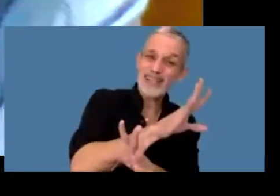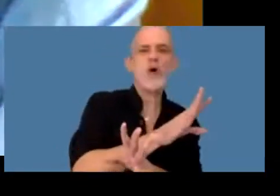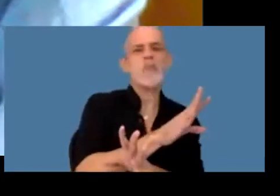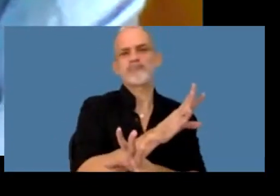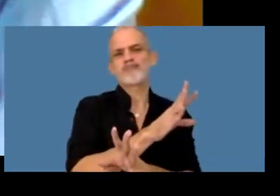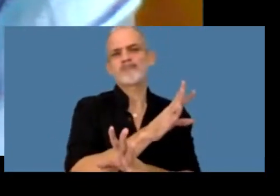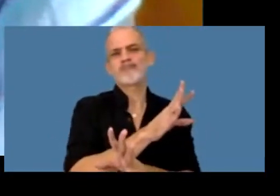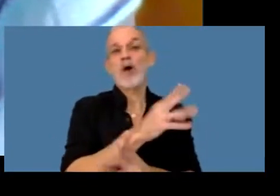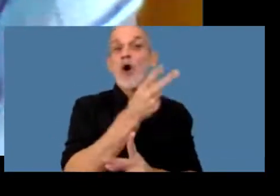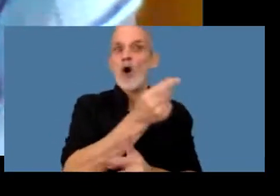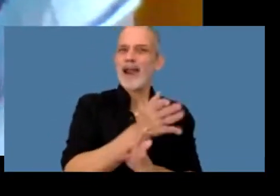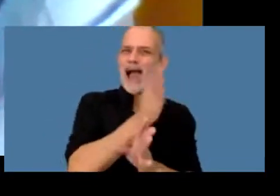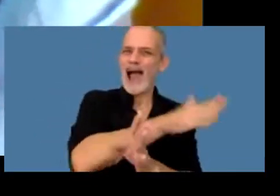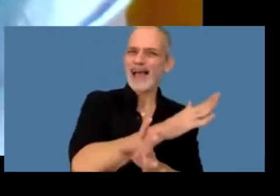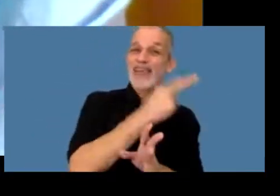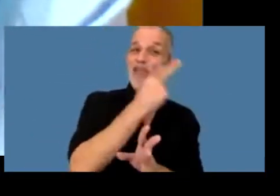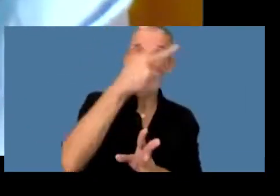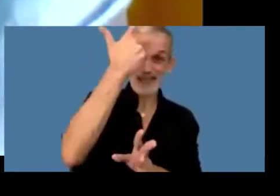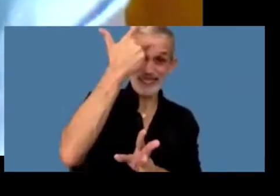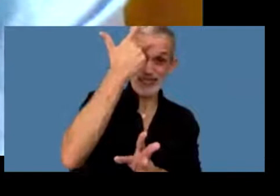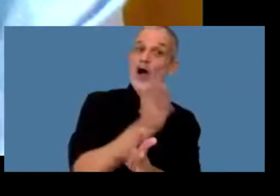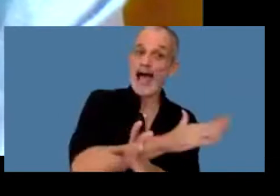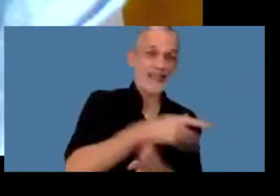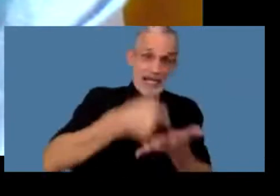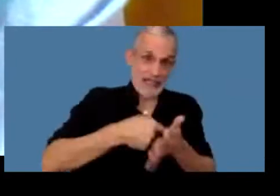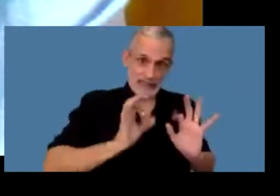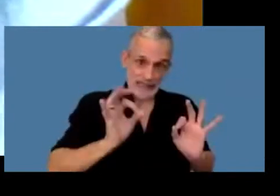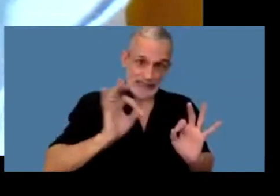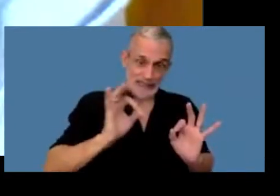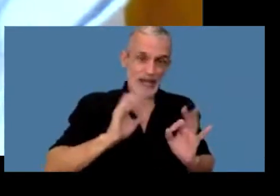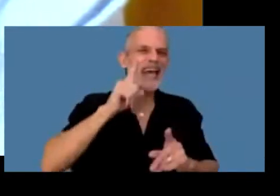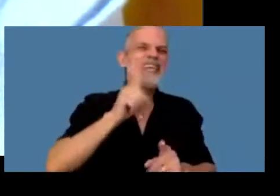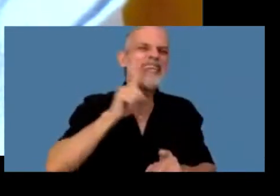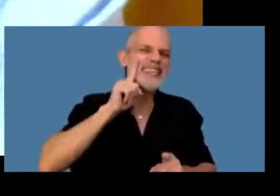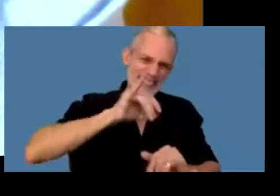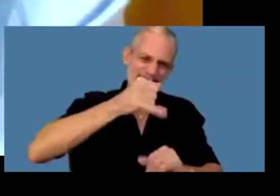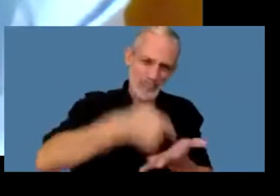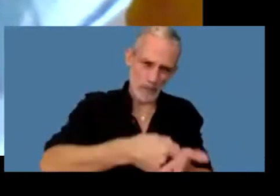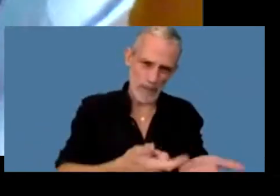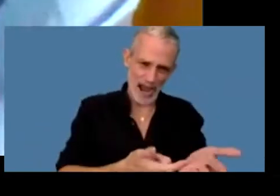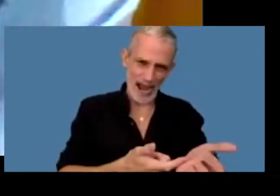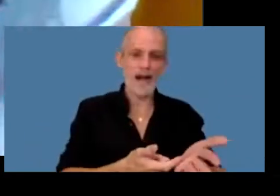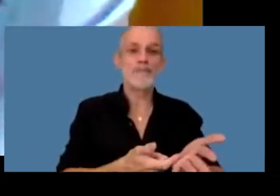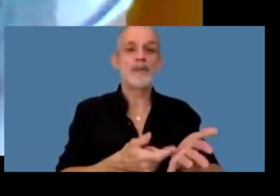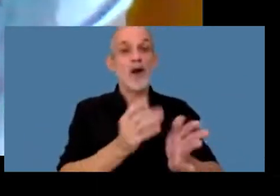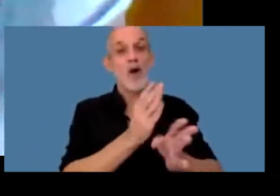comprado anteriormente al 2018, eso no paga ganancias, paga el ITI, digamos, ¿no es cierto? Pero además está